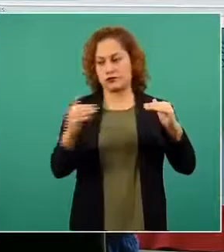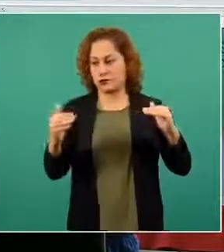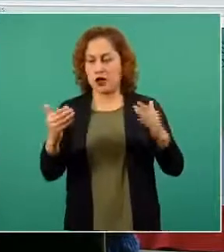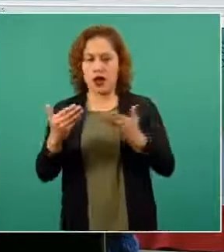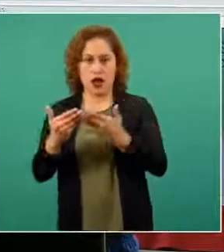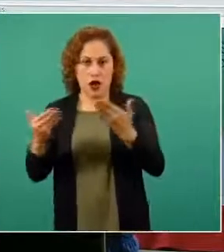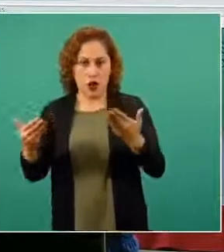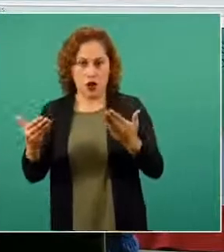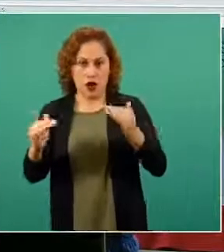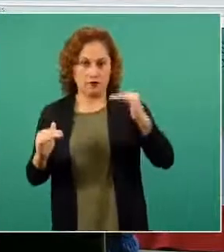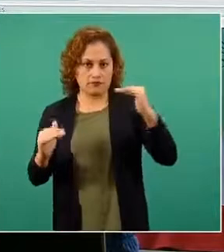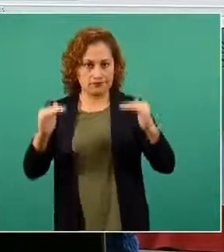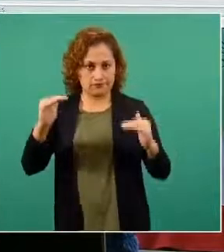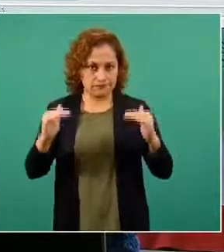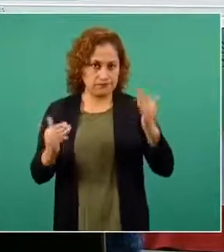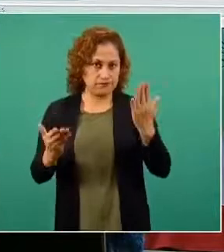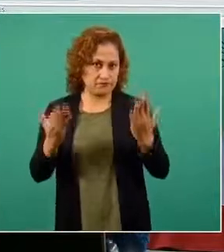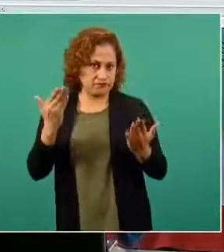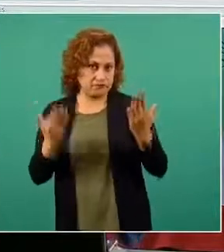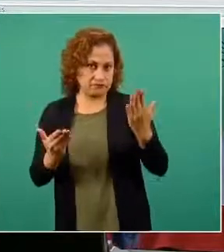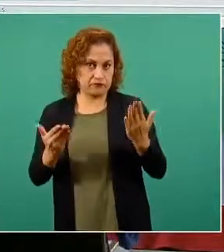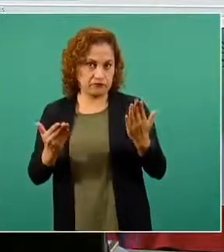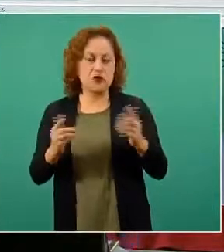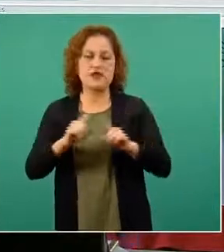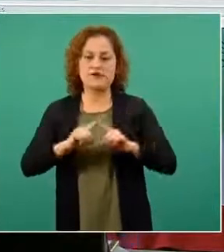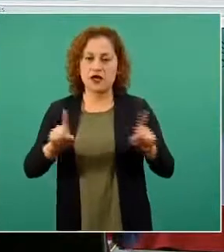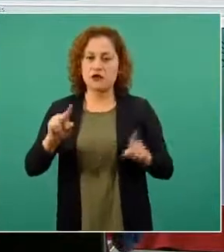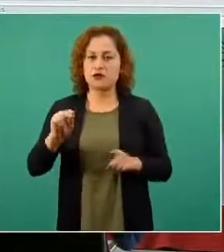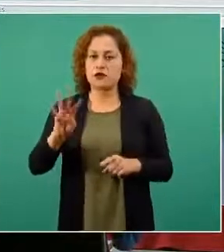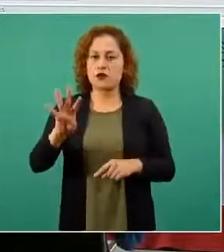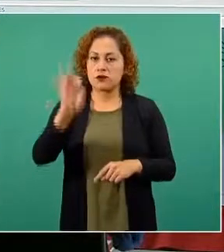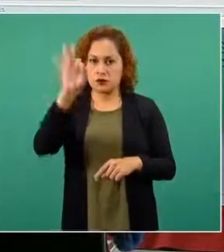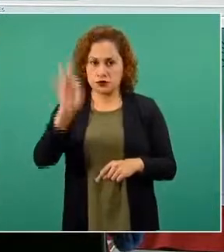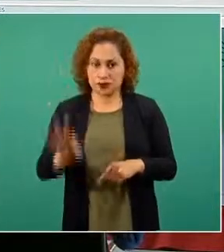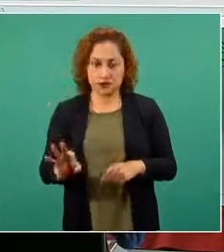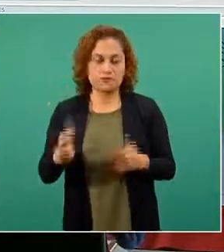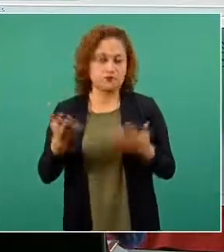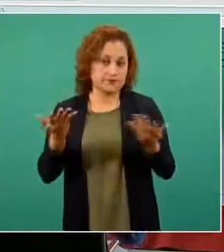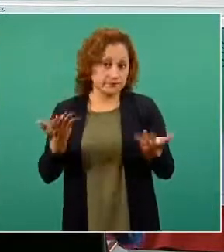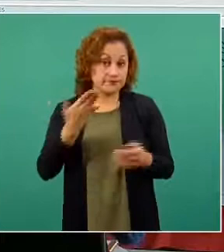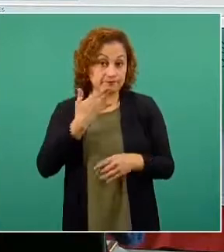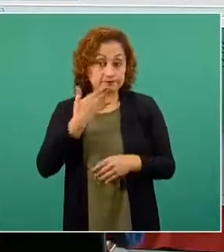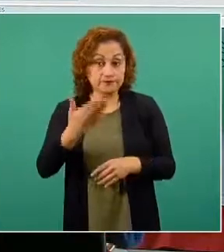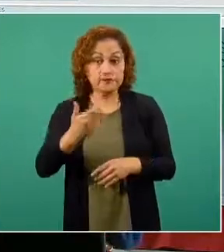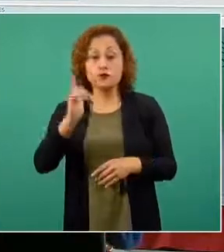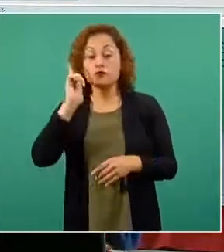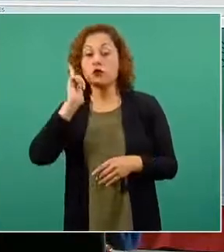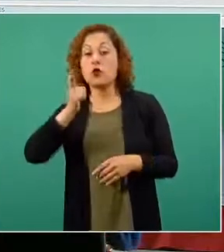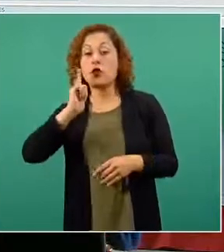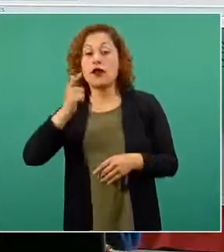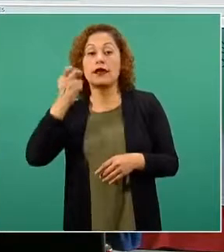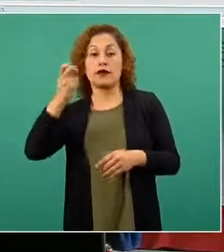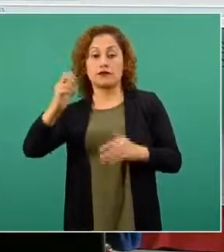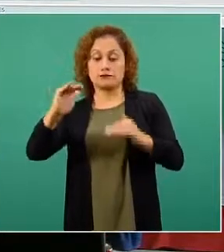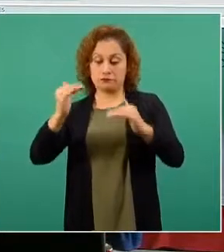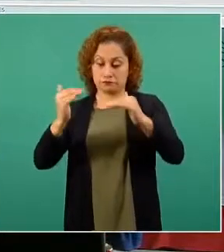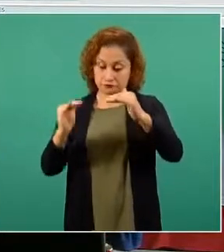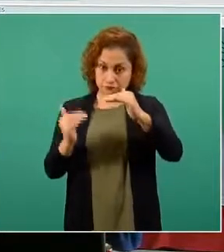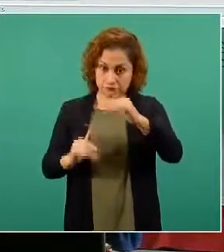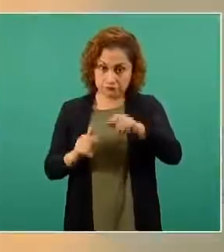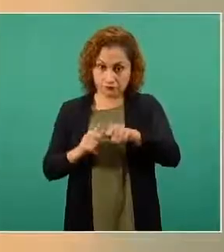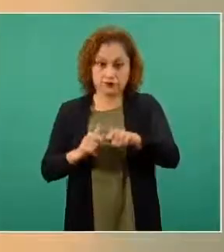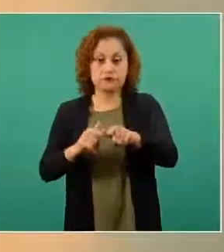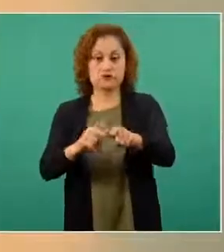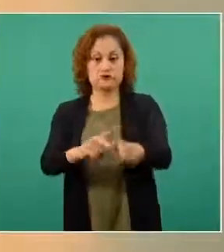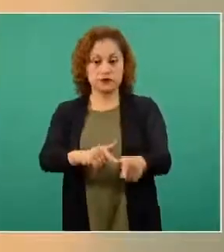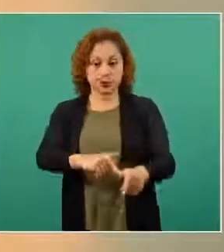día de hoy, y esta diferencia pues es del 84%. Esperamos que de igual manera esta tendencia pueda mantenerse también